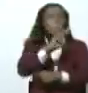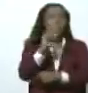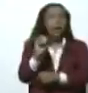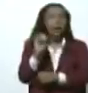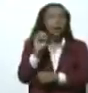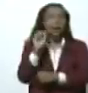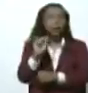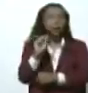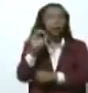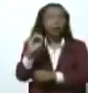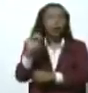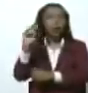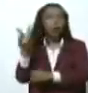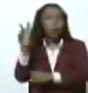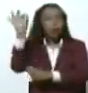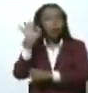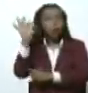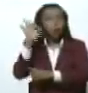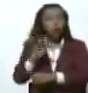20.02%.